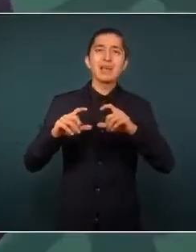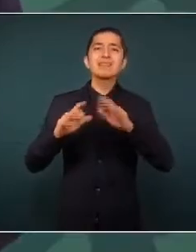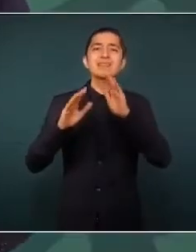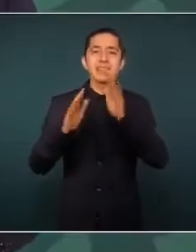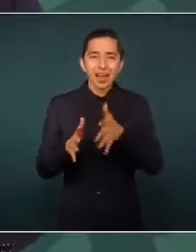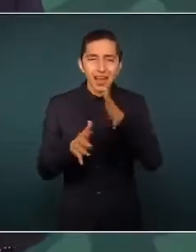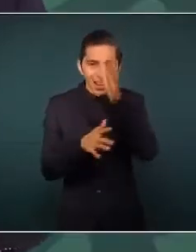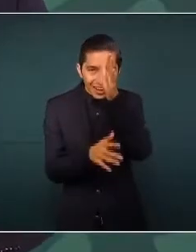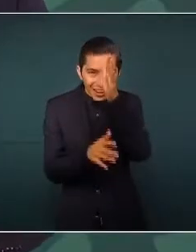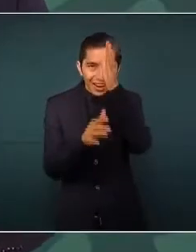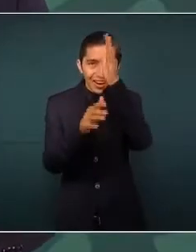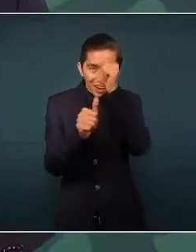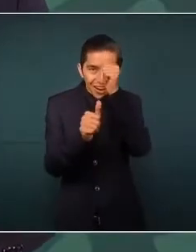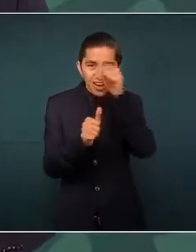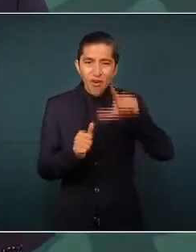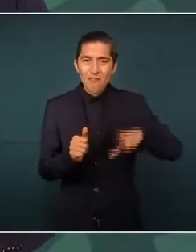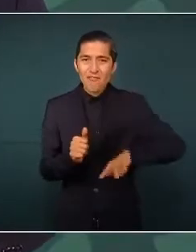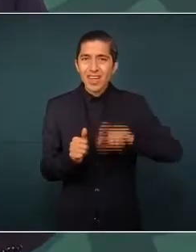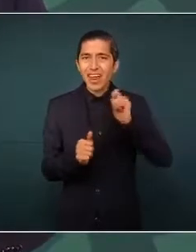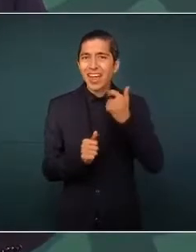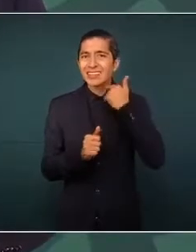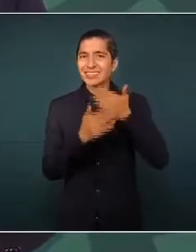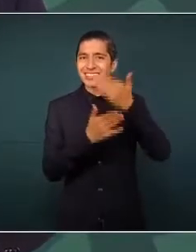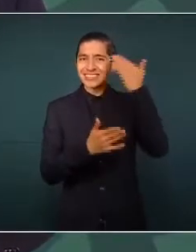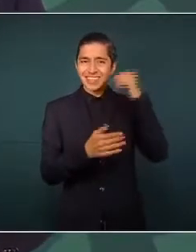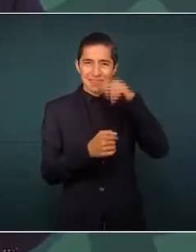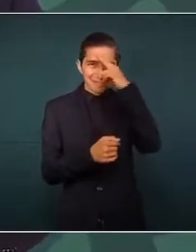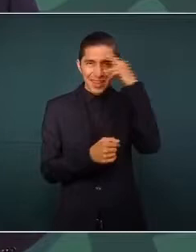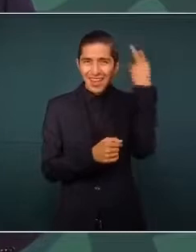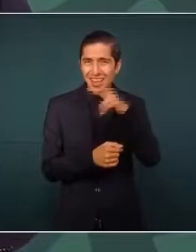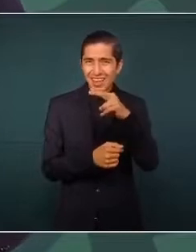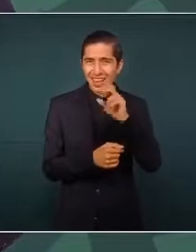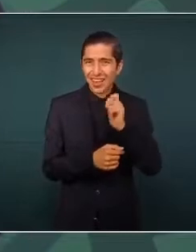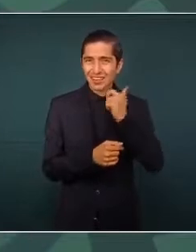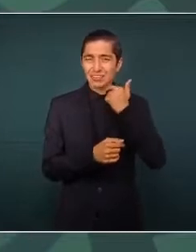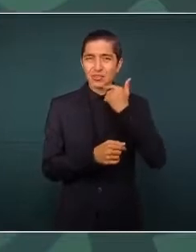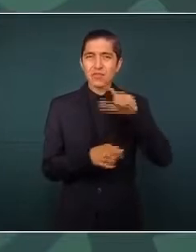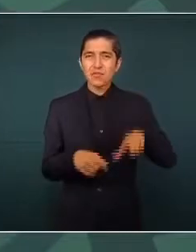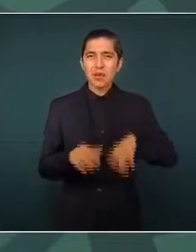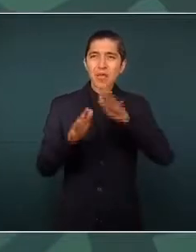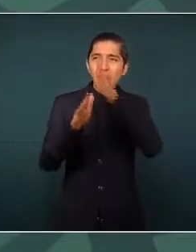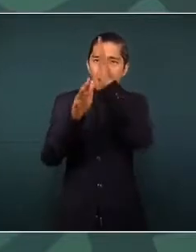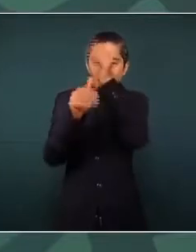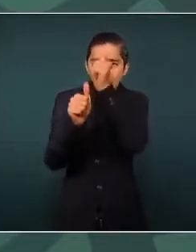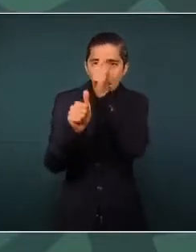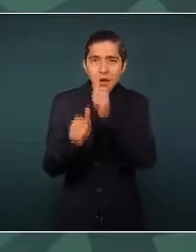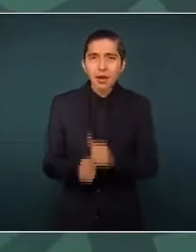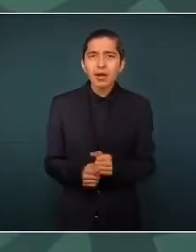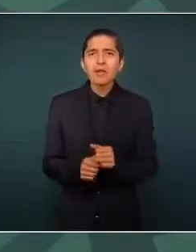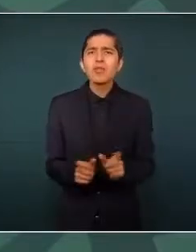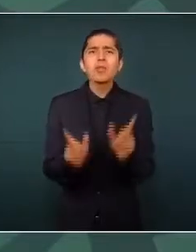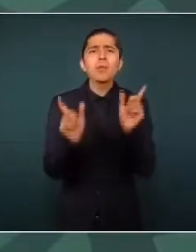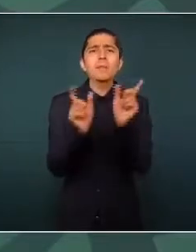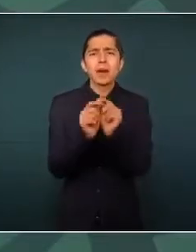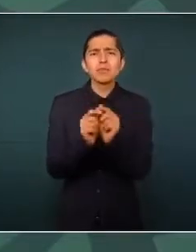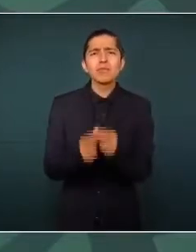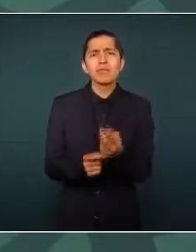acordado por el gobierno anterior de México, y solo quedaron 2